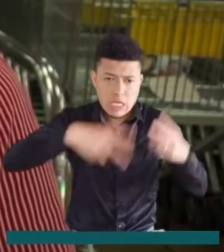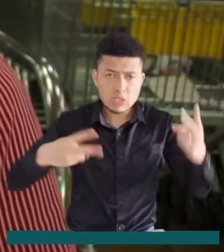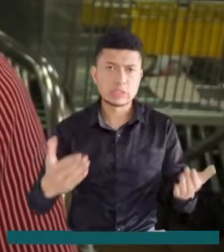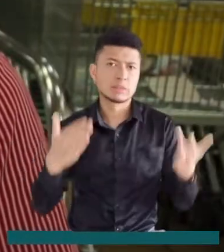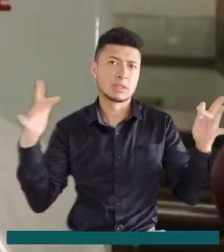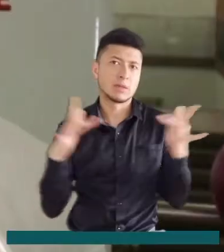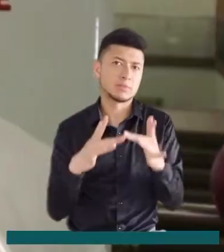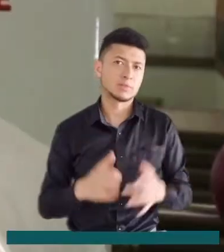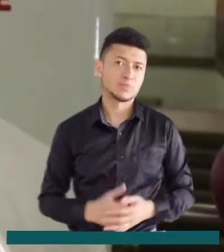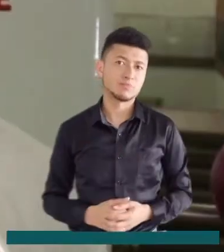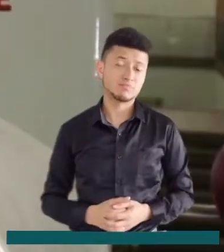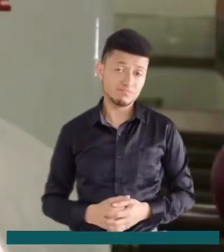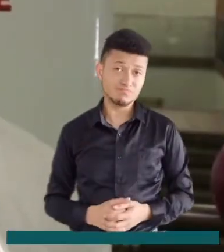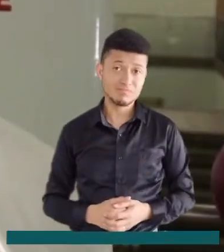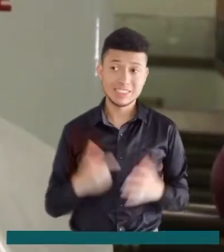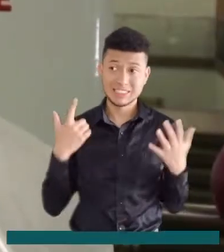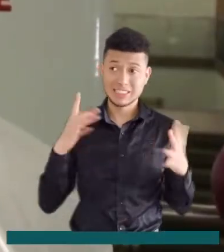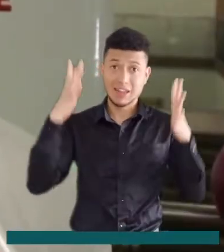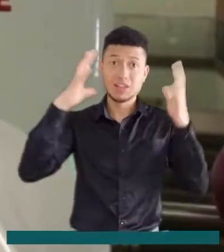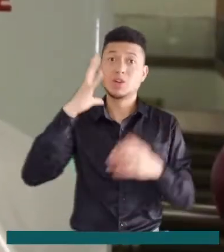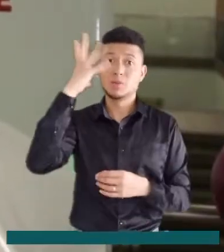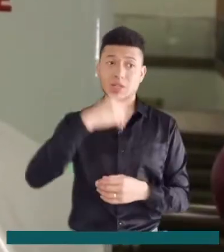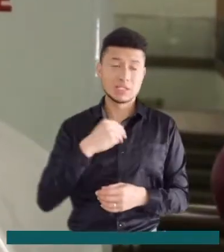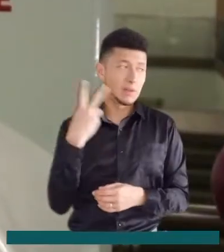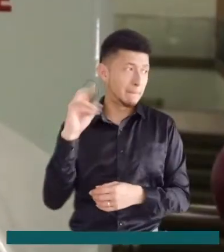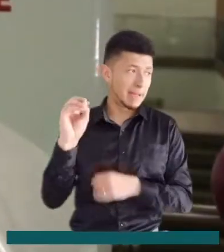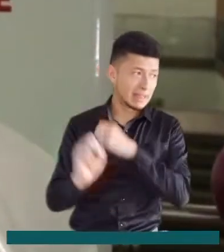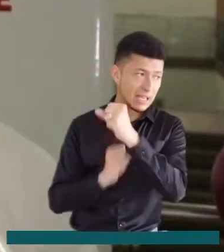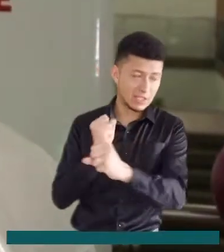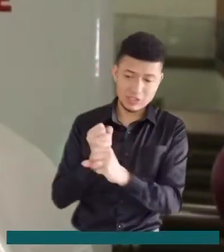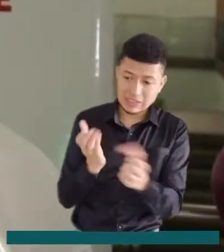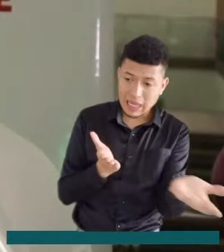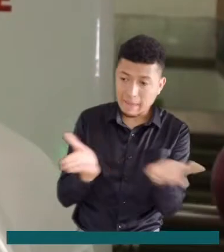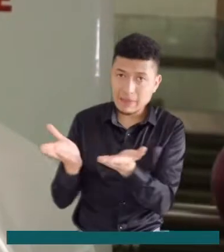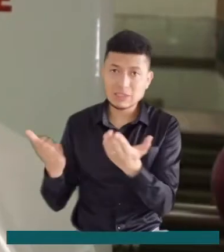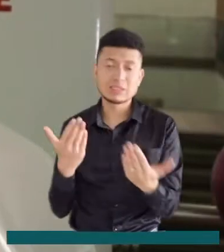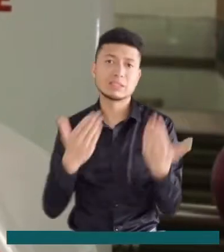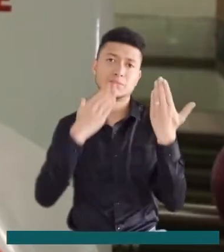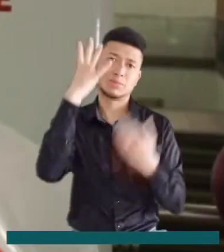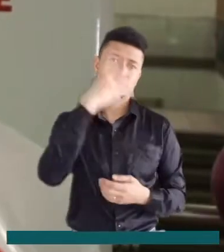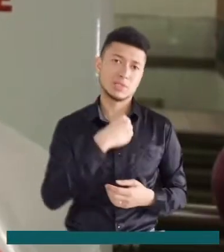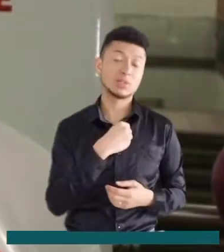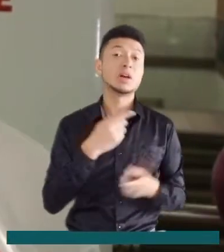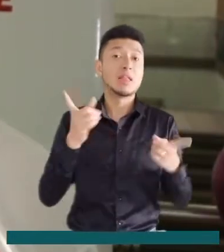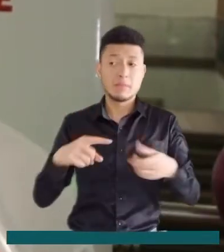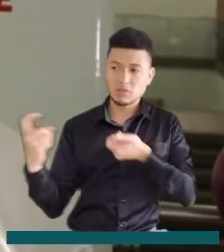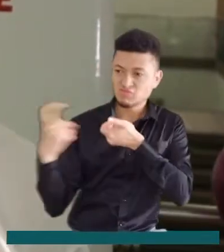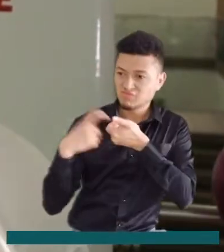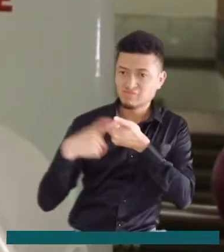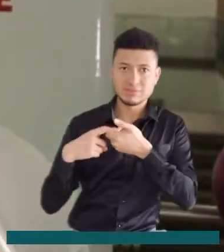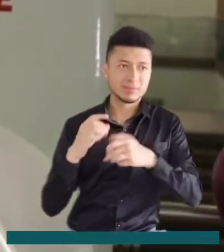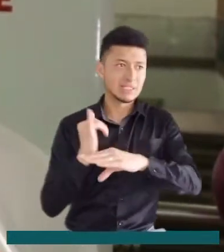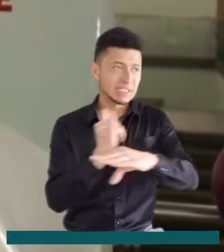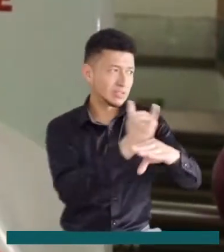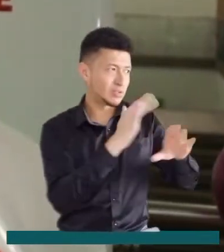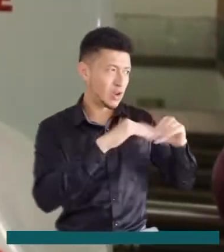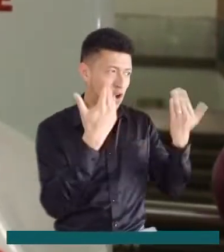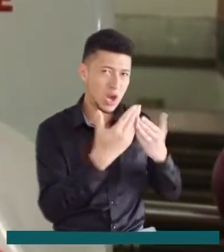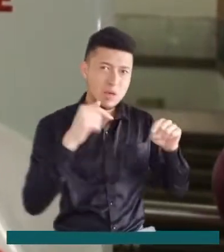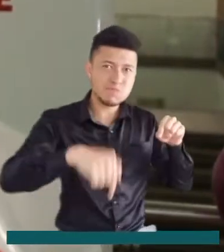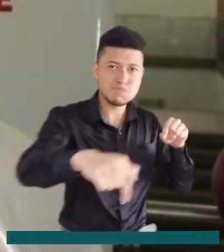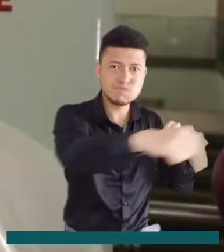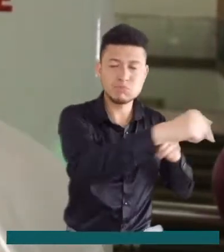sus hijos. Qué bonita forma de celebrar 20 años de servicio, también vinculando a muchas